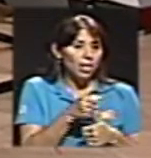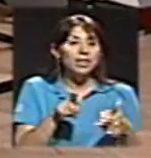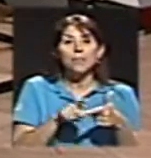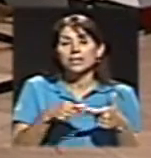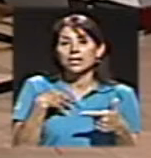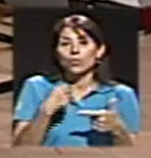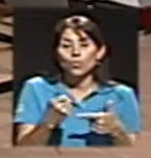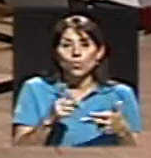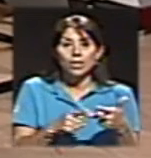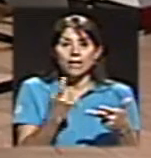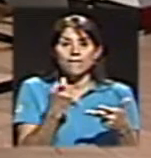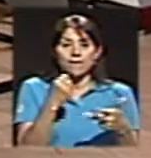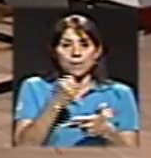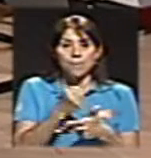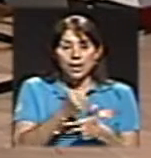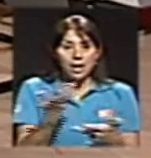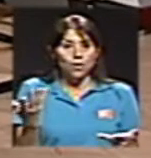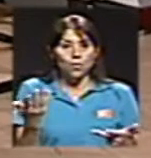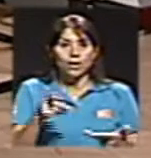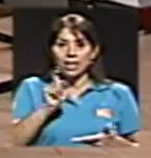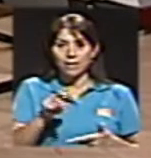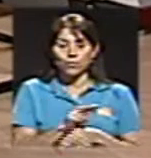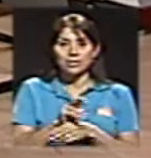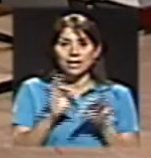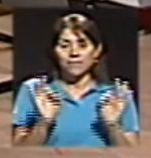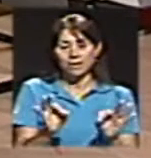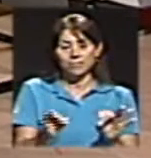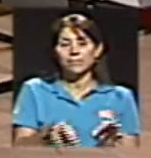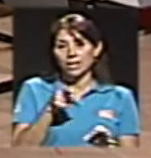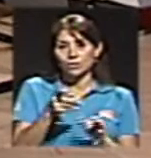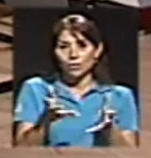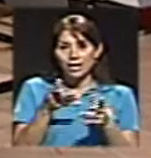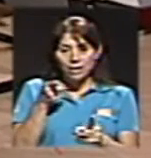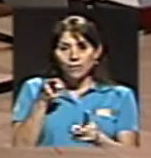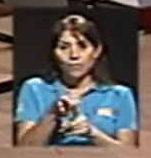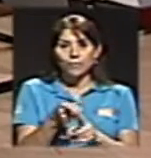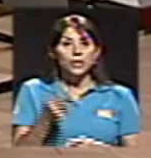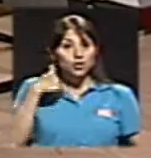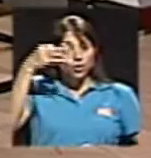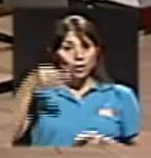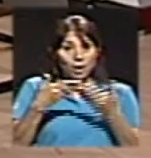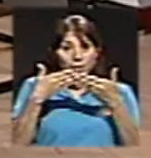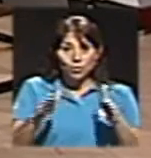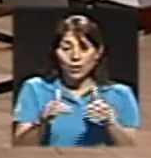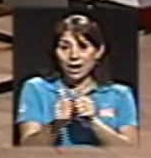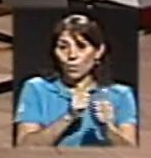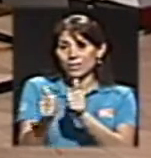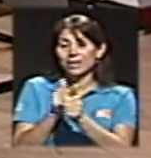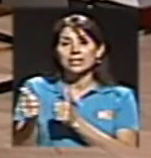¿verdad? Que hay que saber utilizar y una gran parte de la regulación va en esa vía. La apertura creo que ha sido positiva,